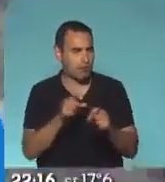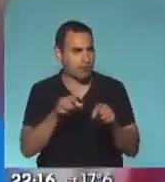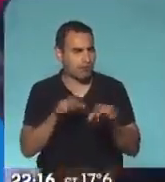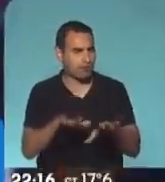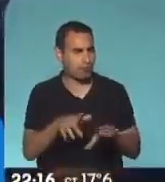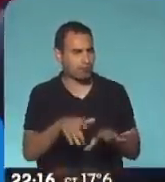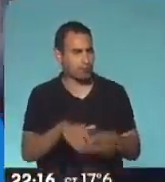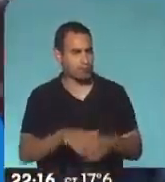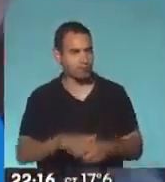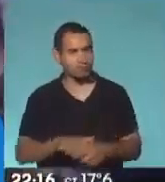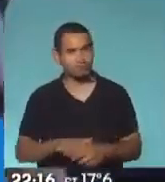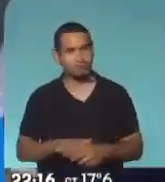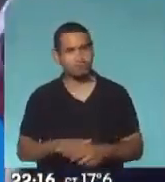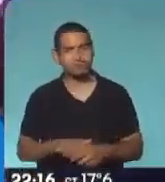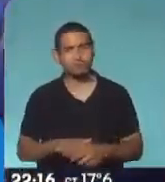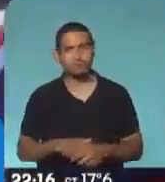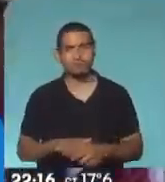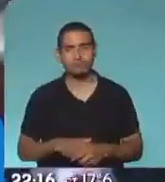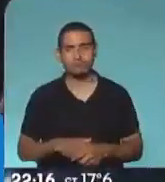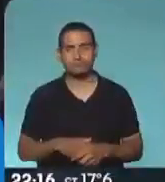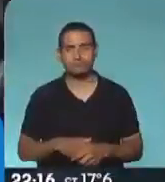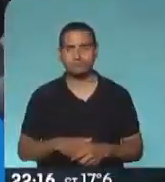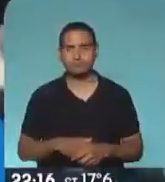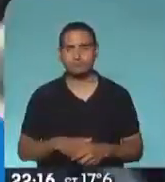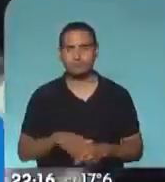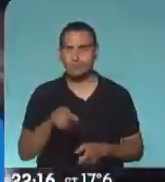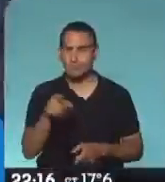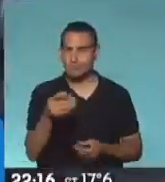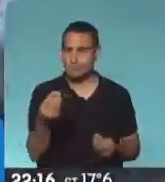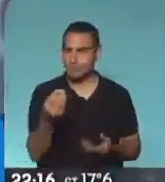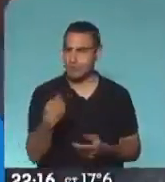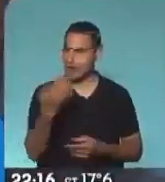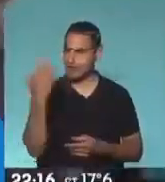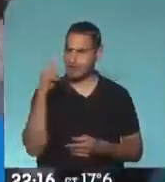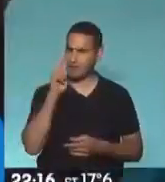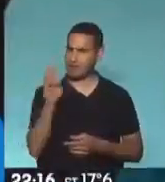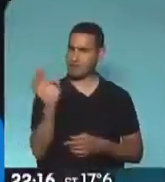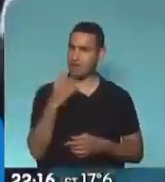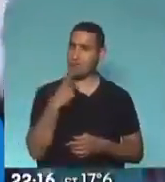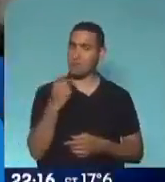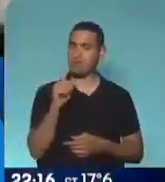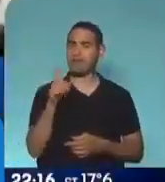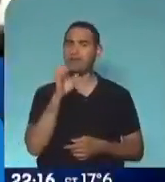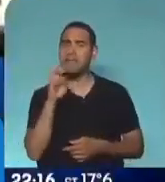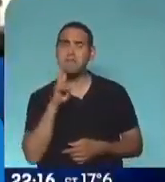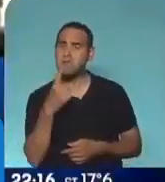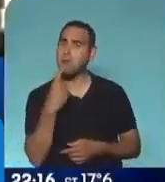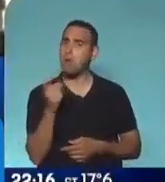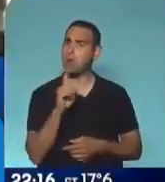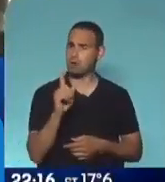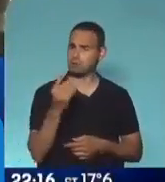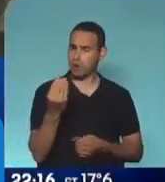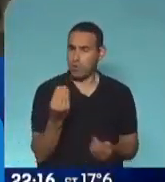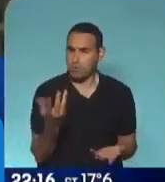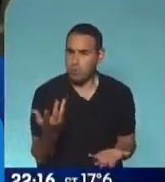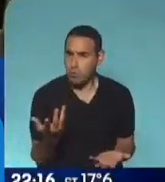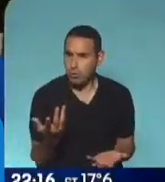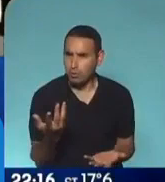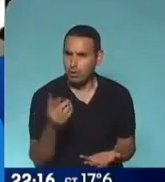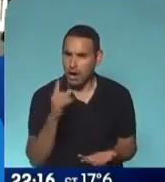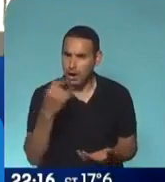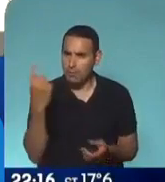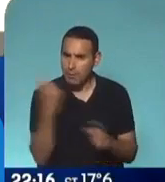¿no? ¿Y dónde estaba todo esto latente que no se vio? Que no lo vio Evo Morales tampoco cuando